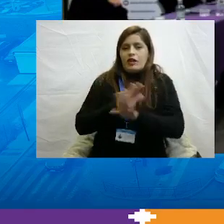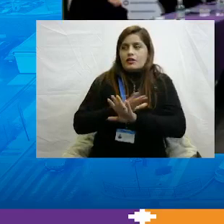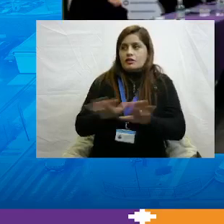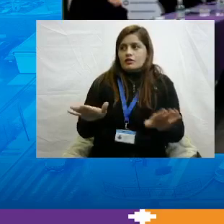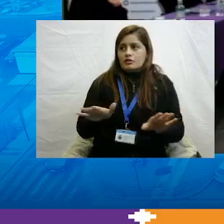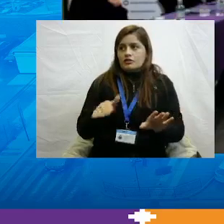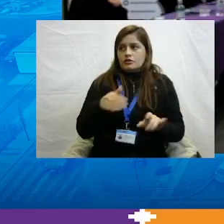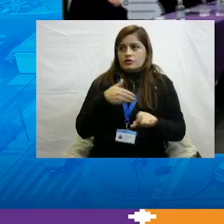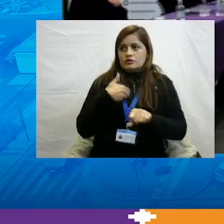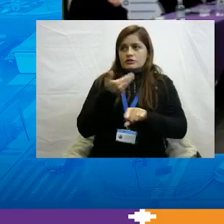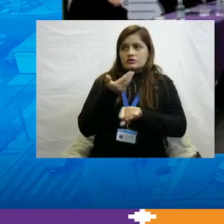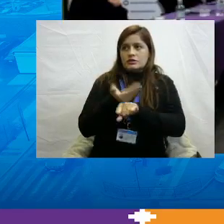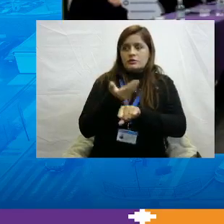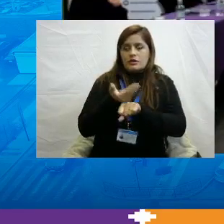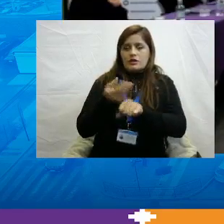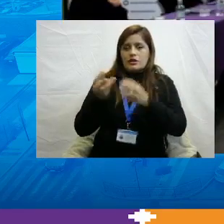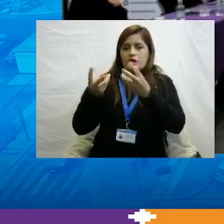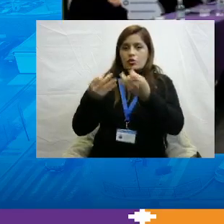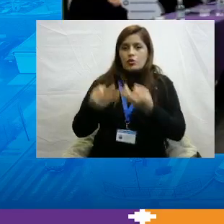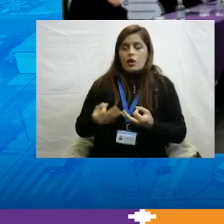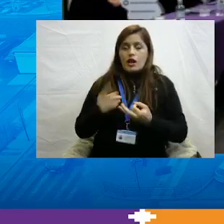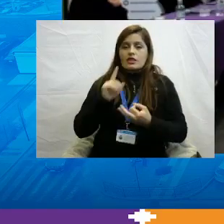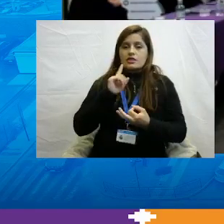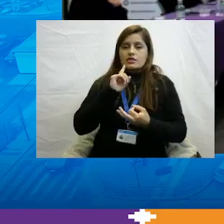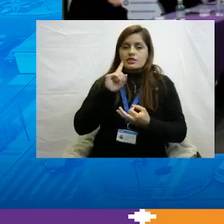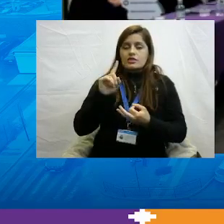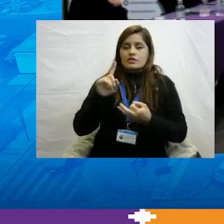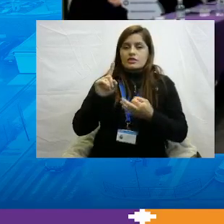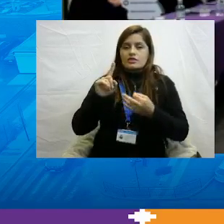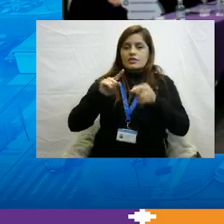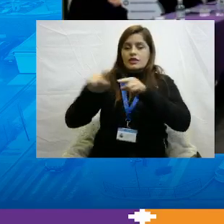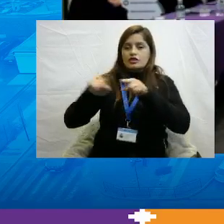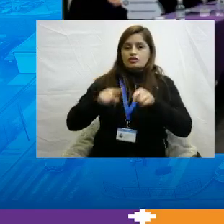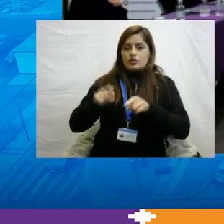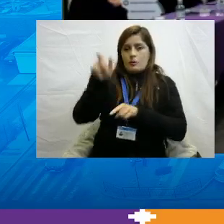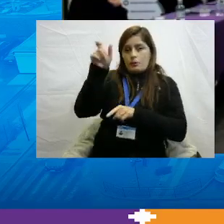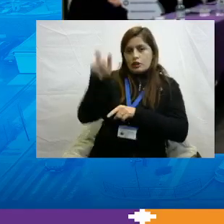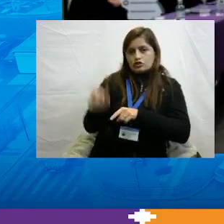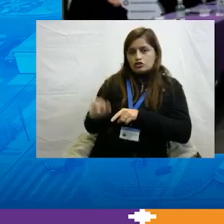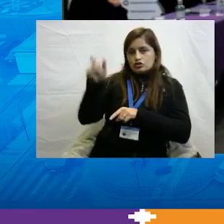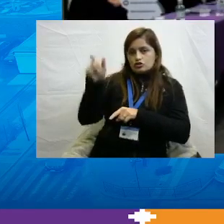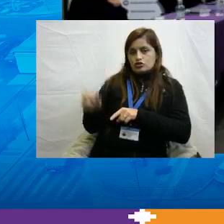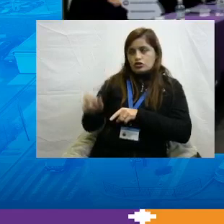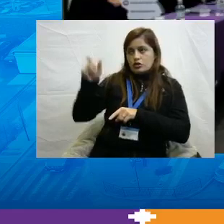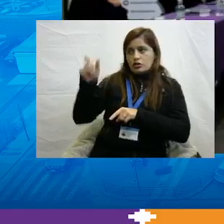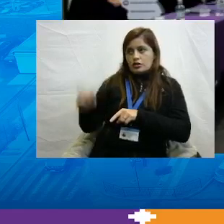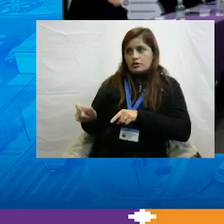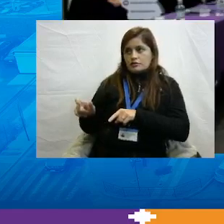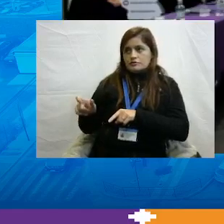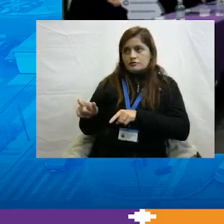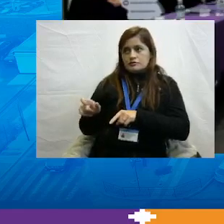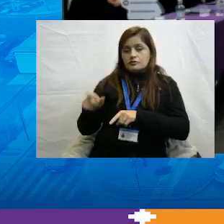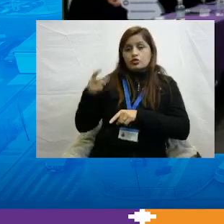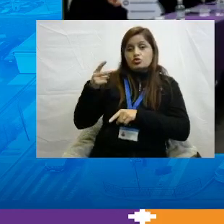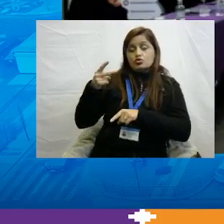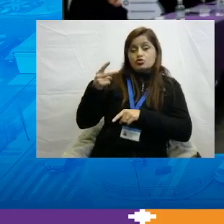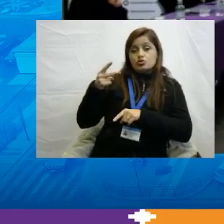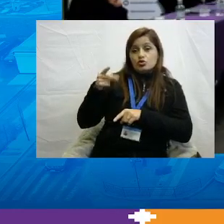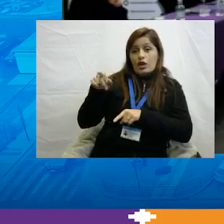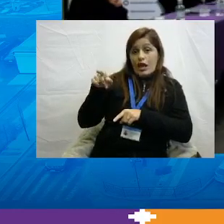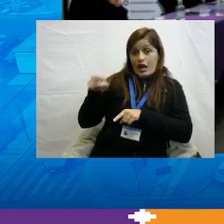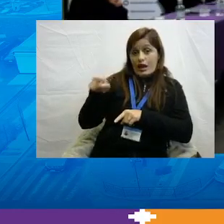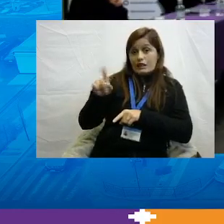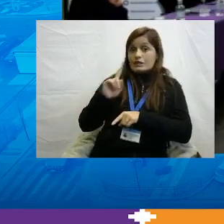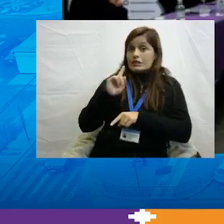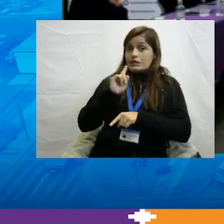Se solicitaron los cálculos a la dirección de personal y respecto al finiquito que posiblemente